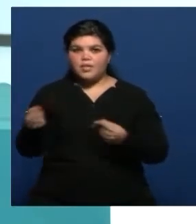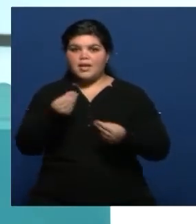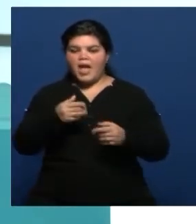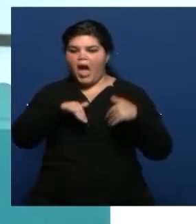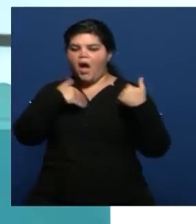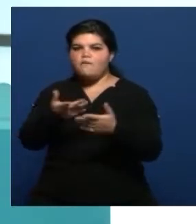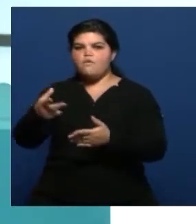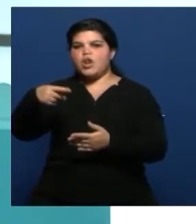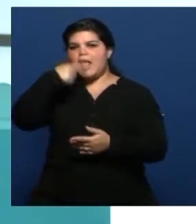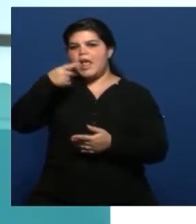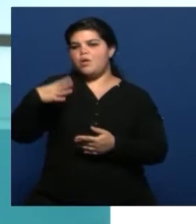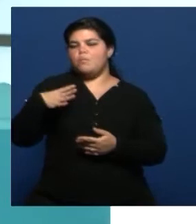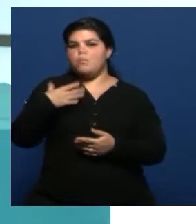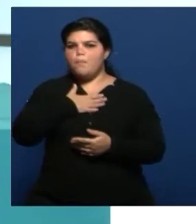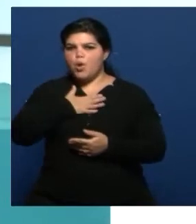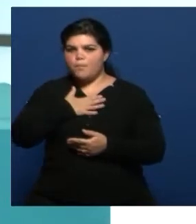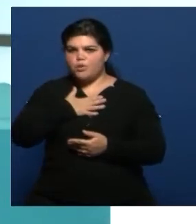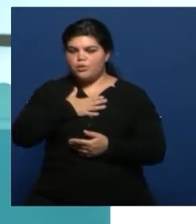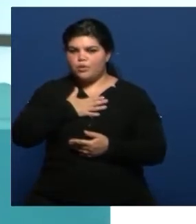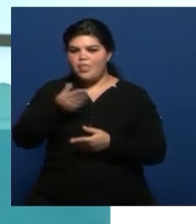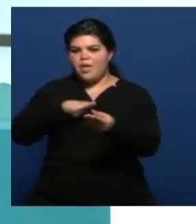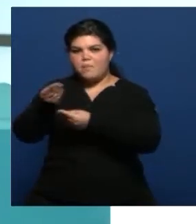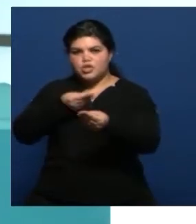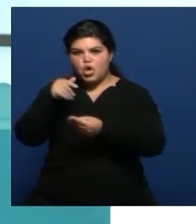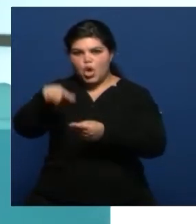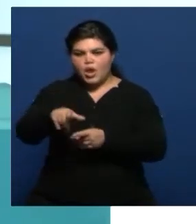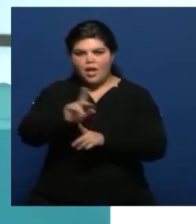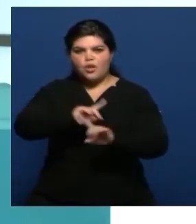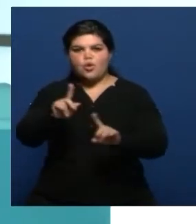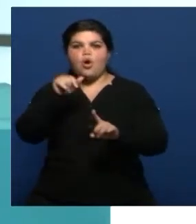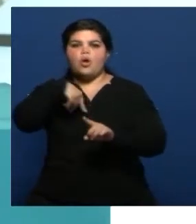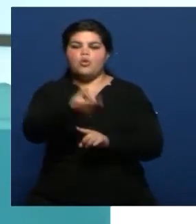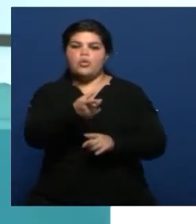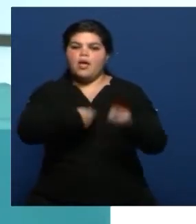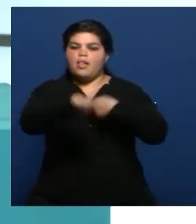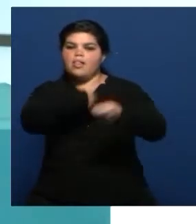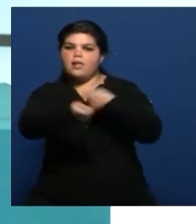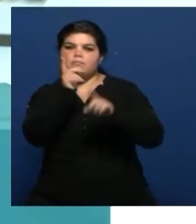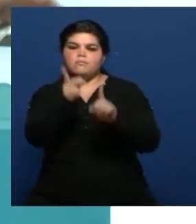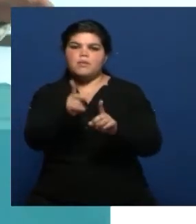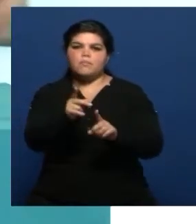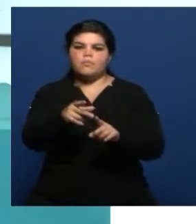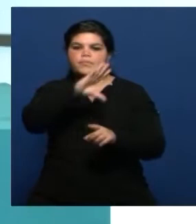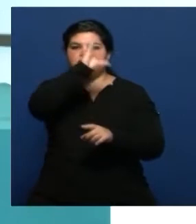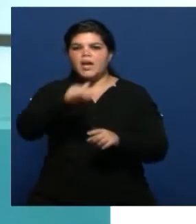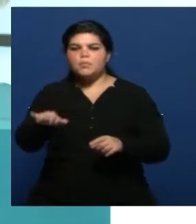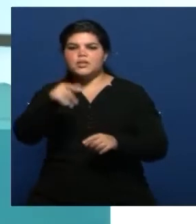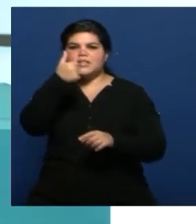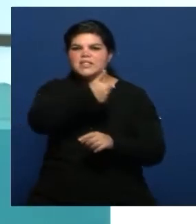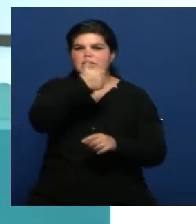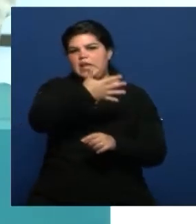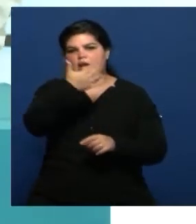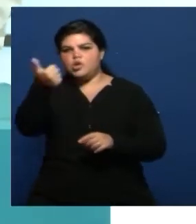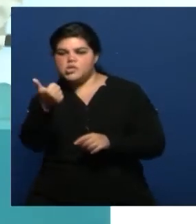favorecer el interés económico de las personas. Y no el de las empresas y de los que hacen negocios espurios, como esas 5 o 6 camionetitas que andan